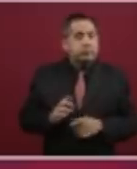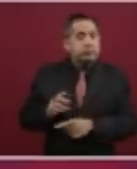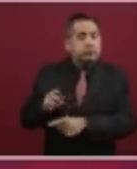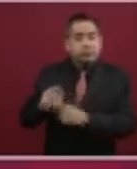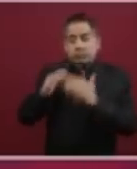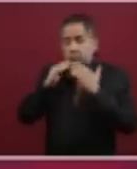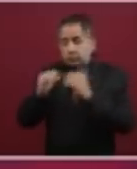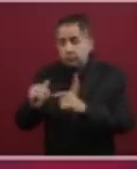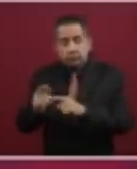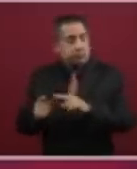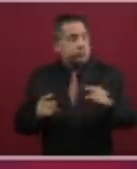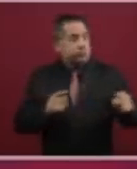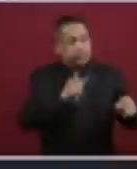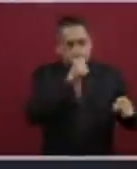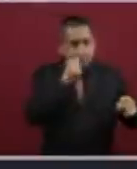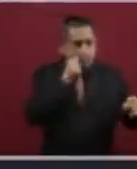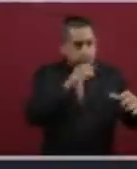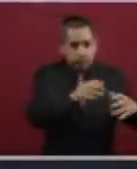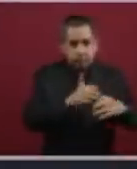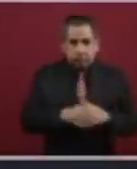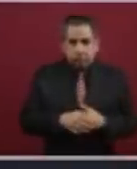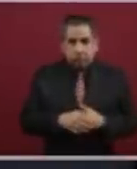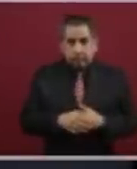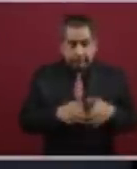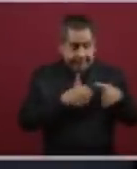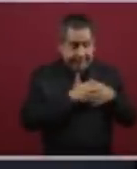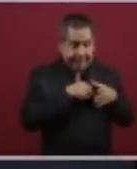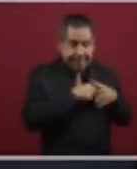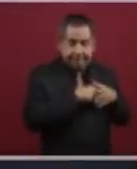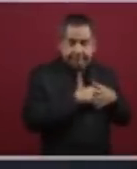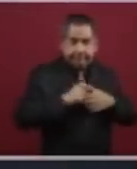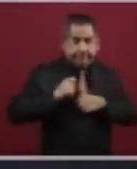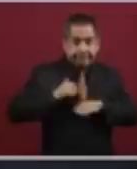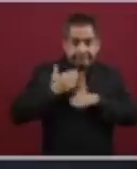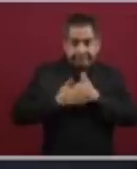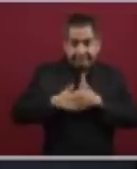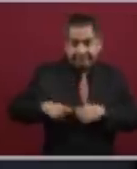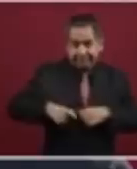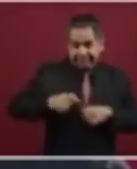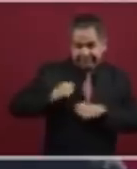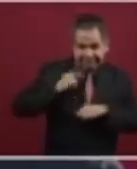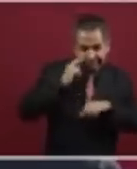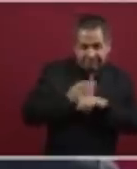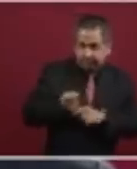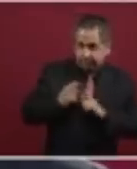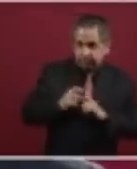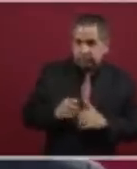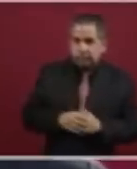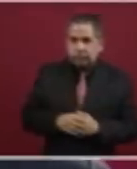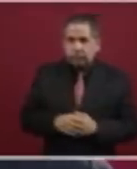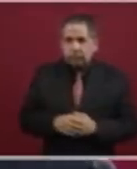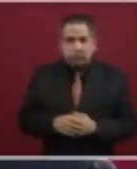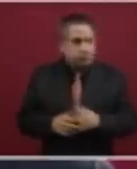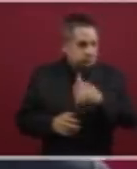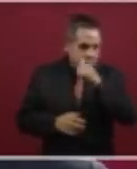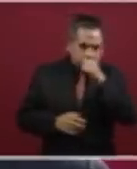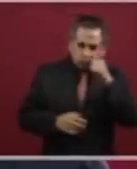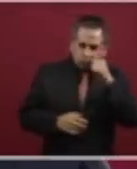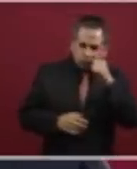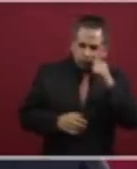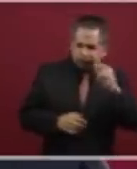y ustedes tendrán cargos en el gobierno. Y la respuesta de Juárez siempre